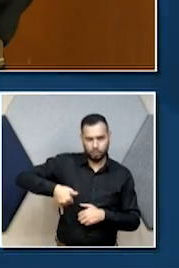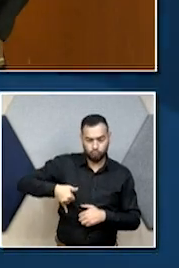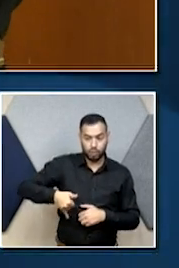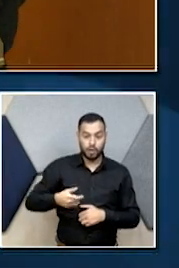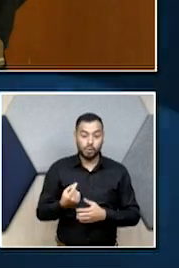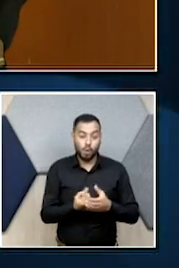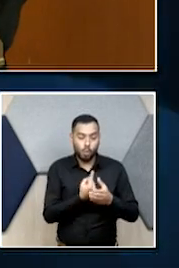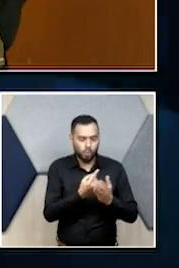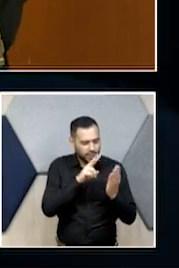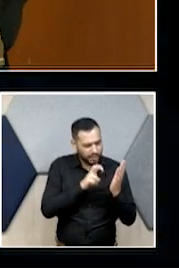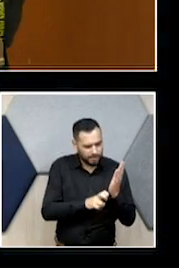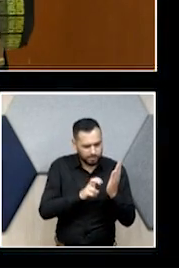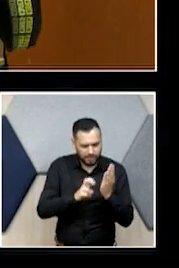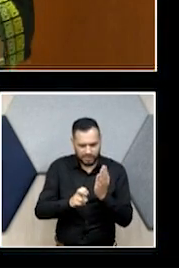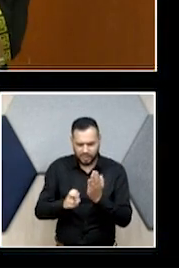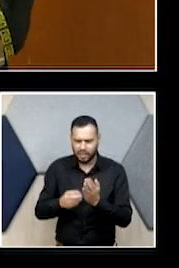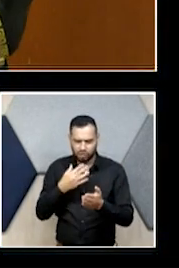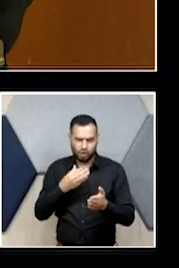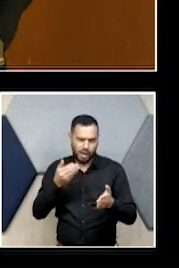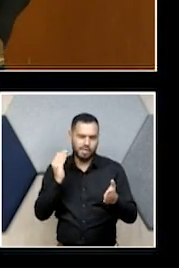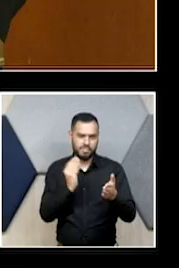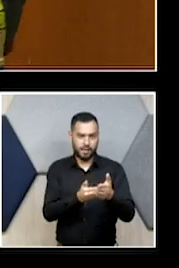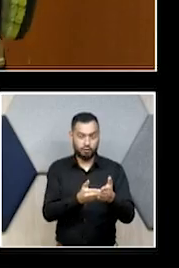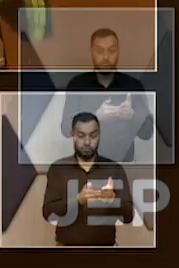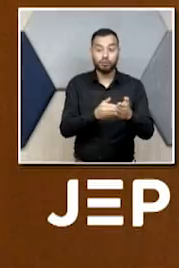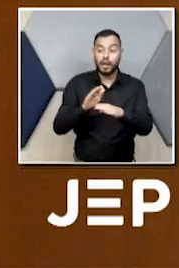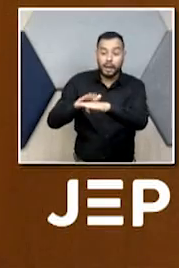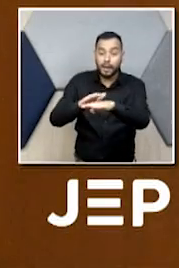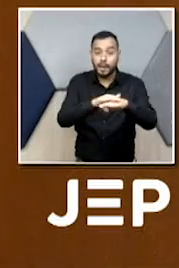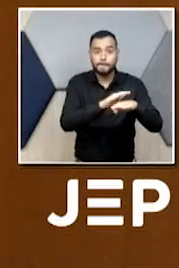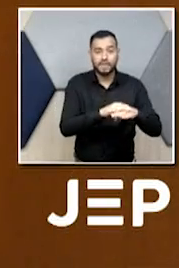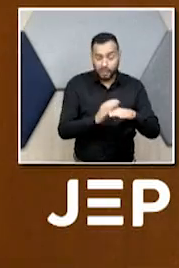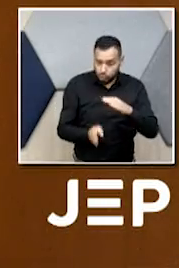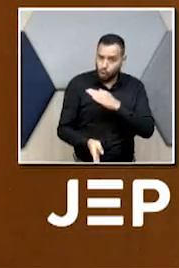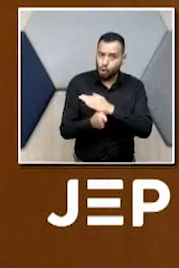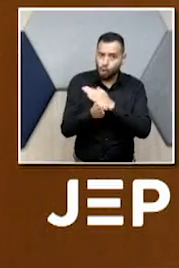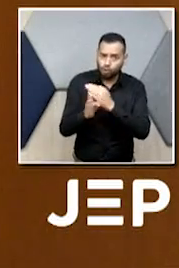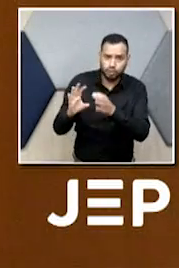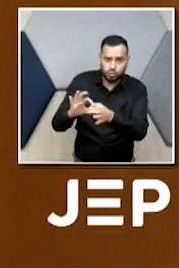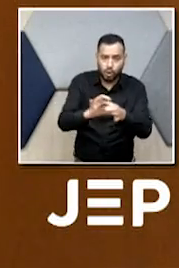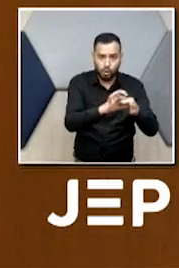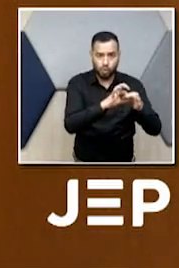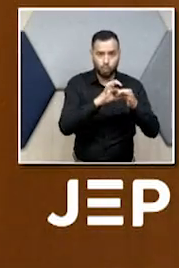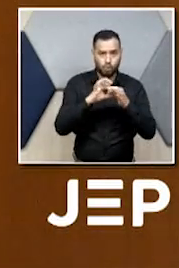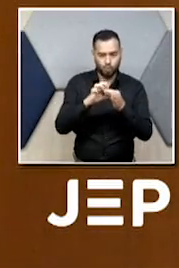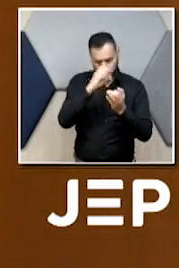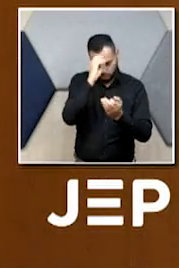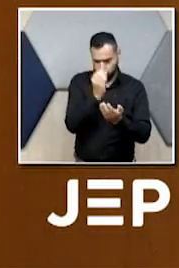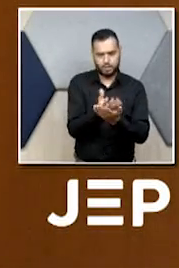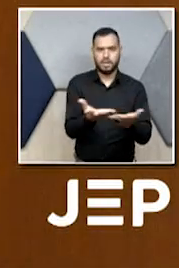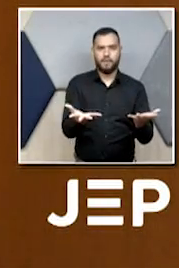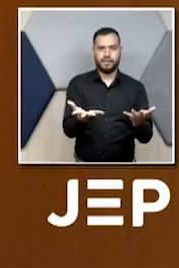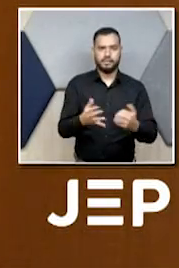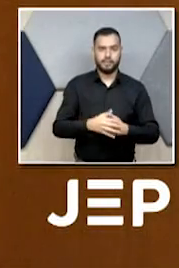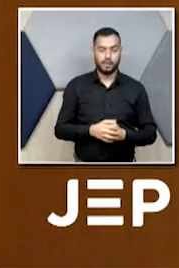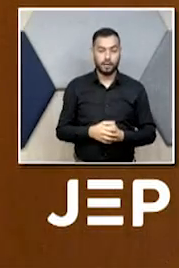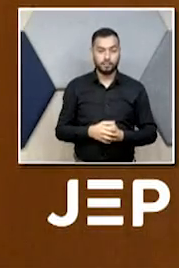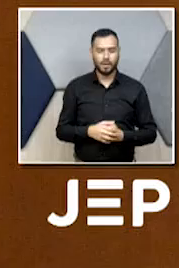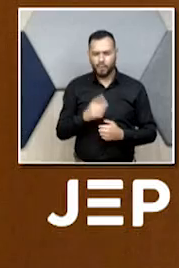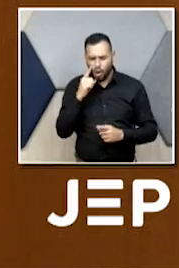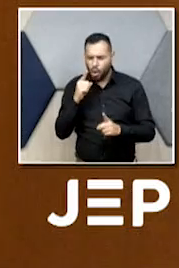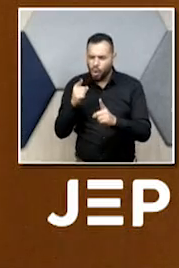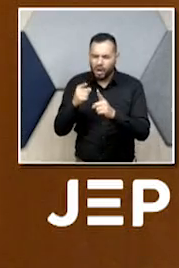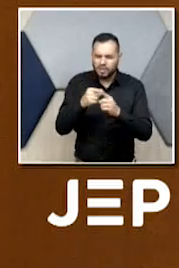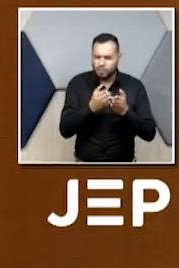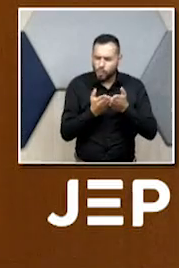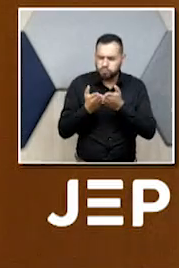y Acusación, mi invitación a mantener la unidad en la diversidad, para navegar con un propósito común